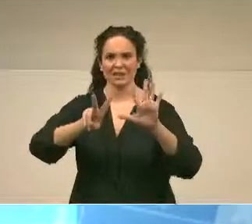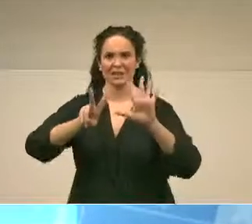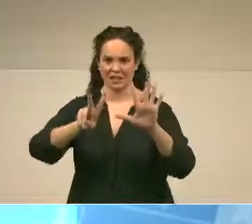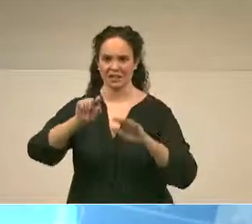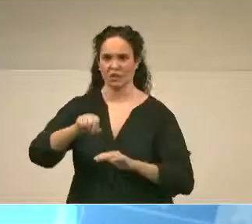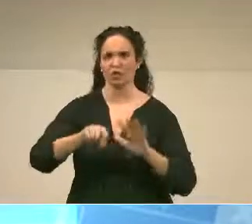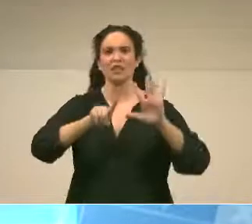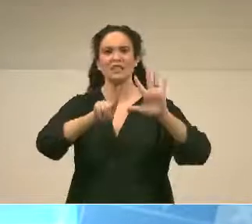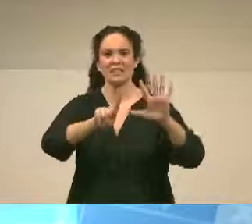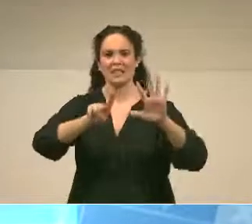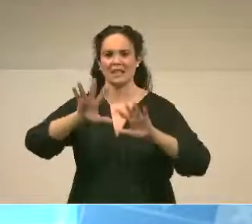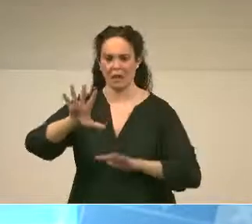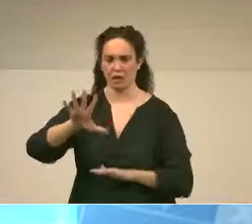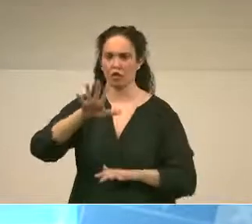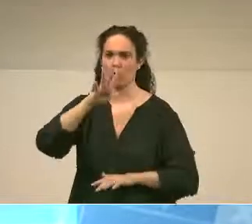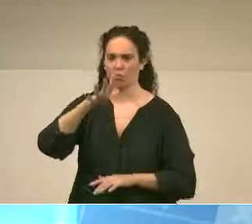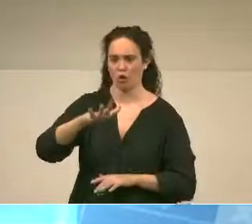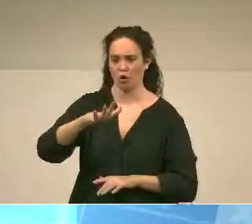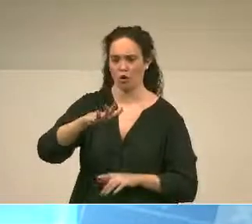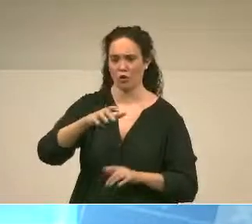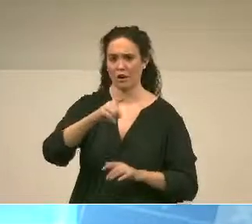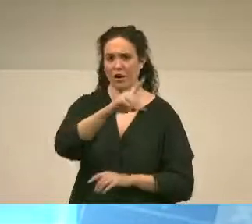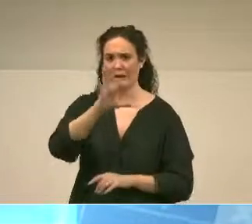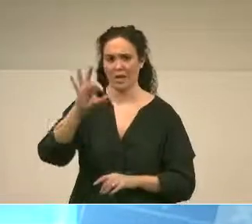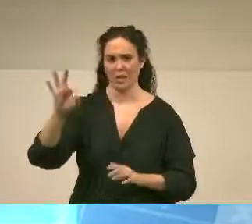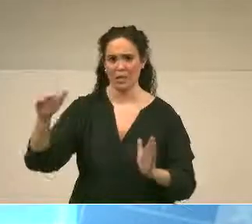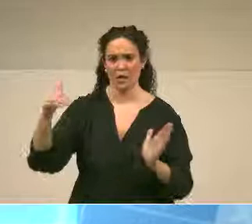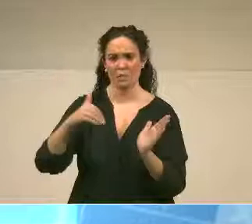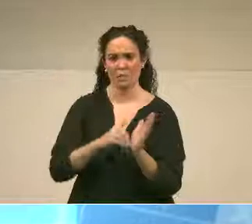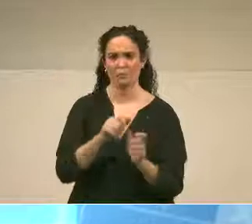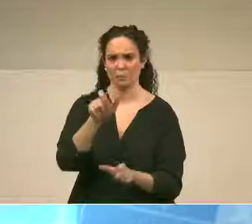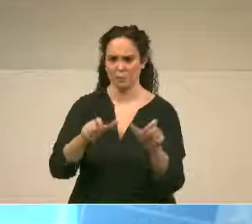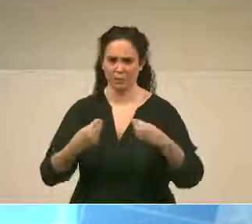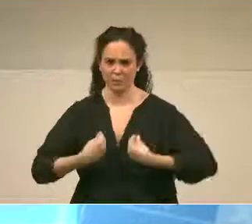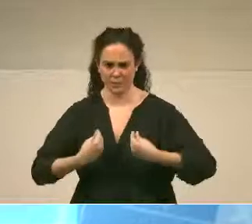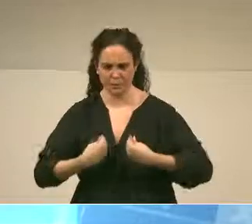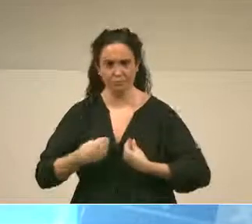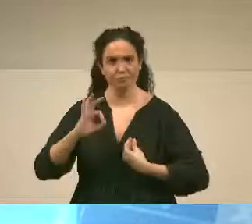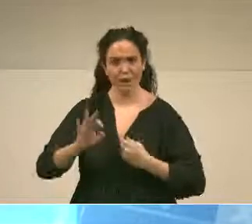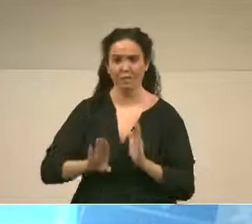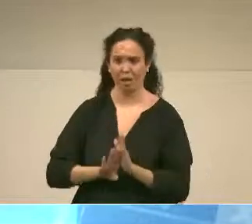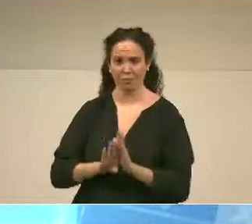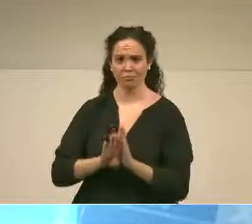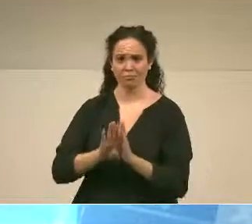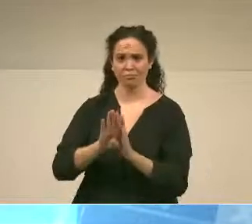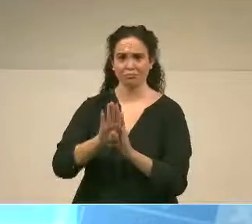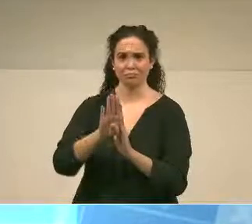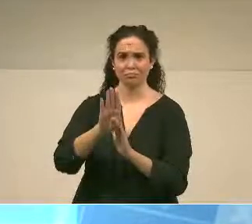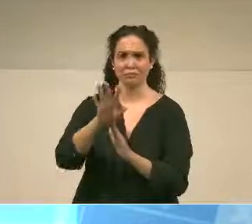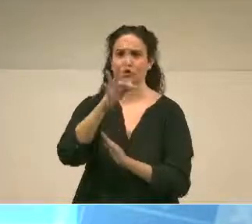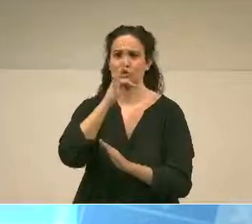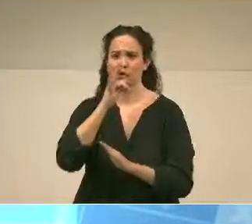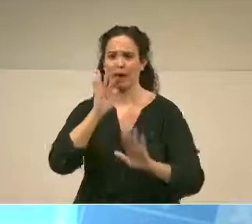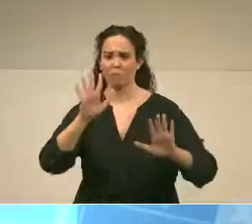667,65 por 100.000 habitantes. Es cierto que todavía la fase es ascendente en la curva, pero comenzamos a